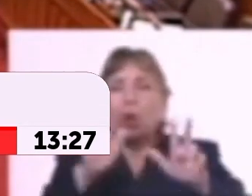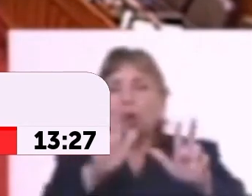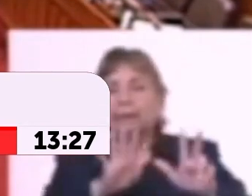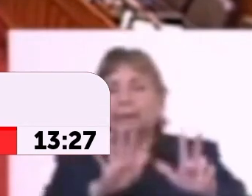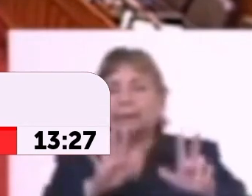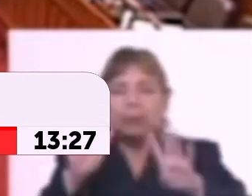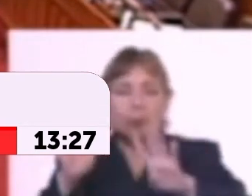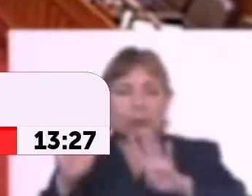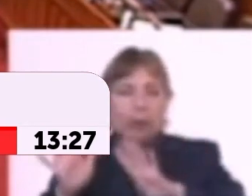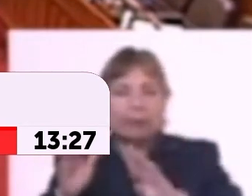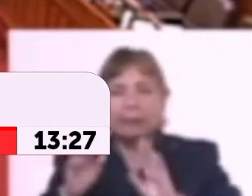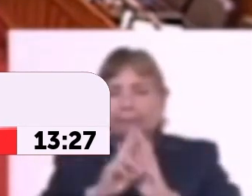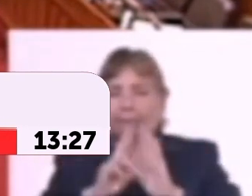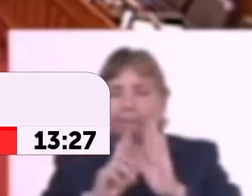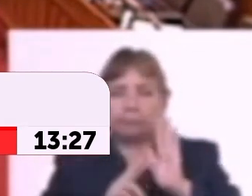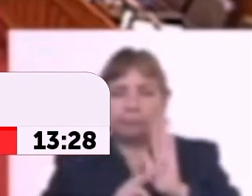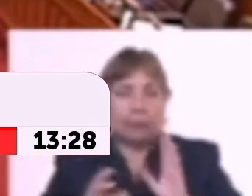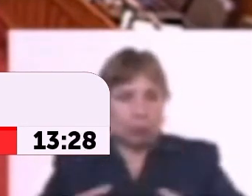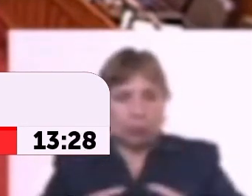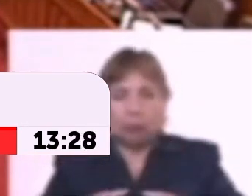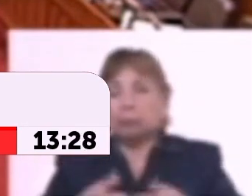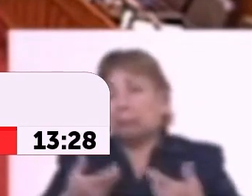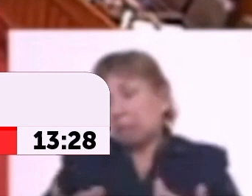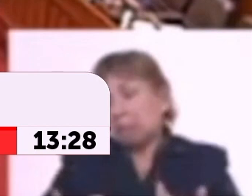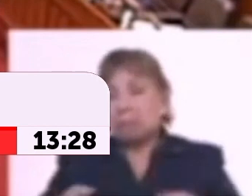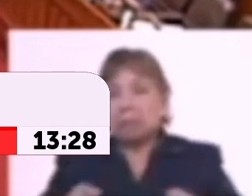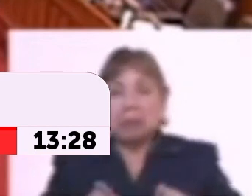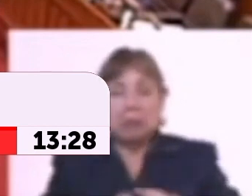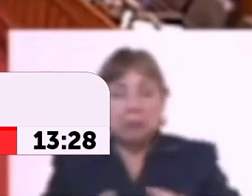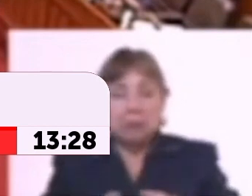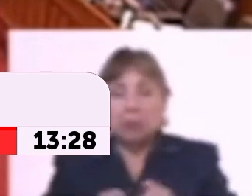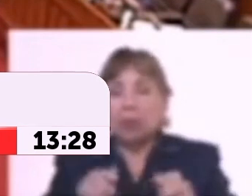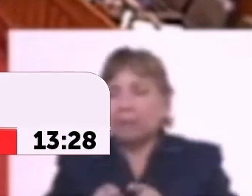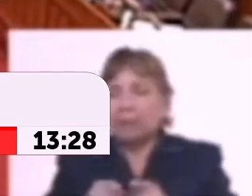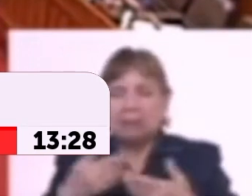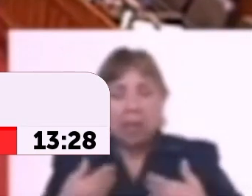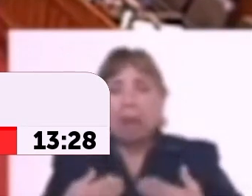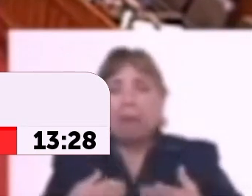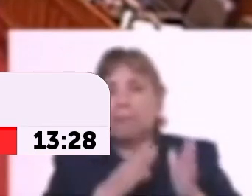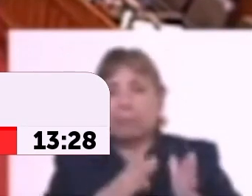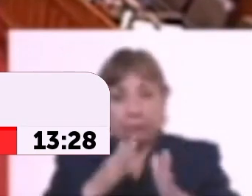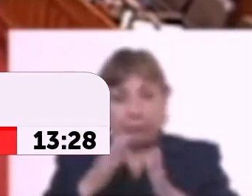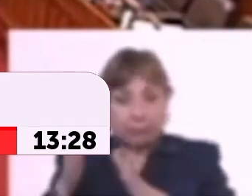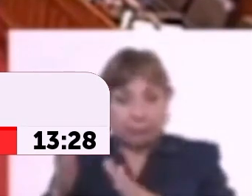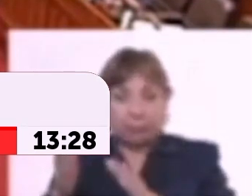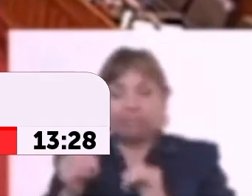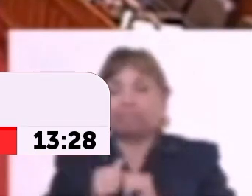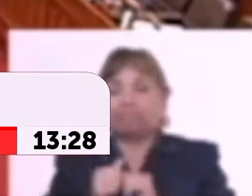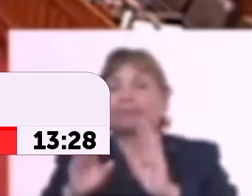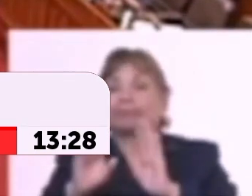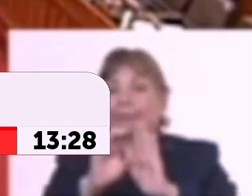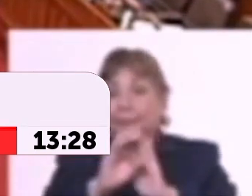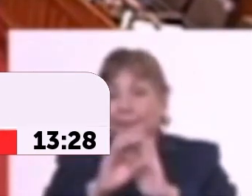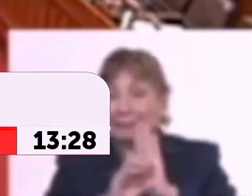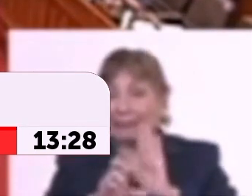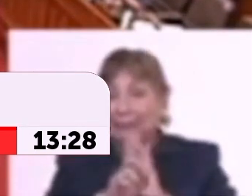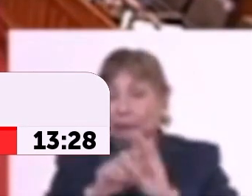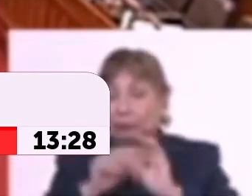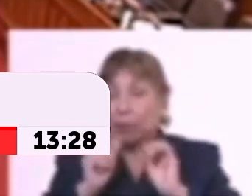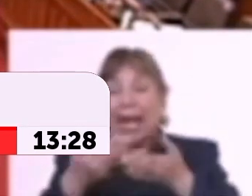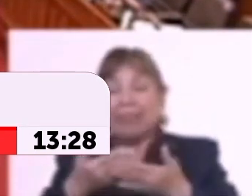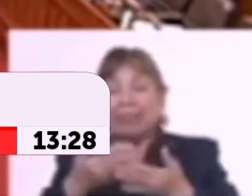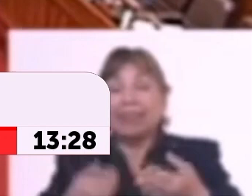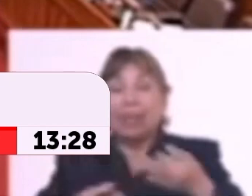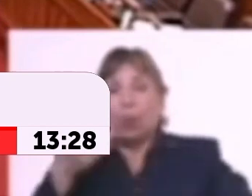luego de la aprobación de este informe en la Comisión Permanente. Escuchemos. Como ustedes acaban de apreciar, el día de hoy se ha